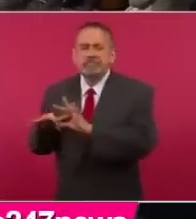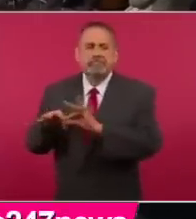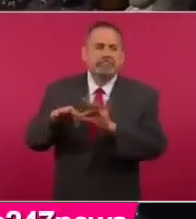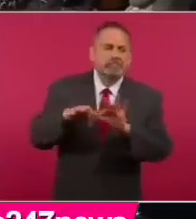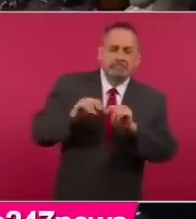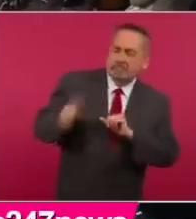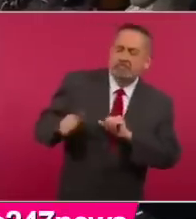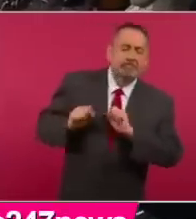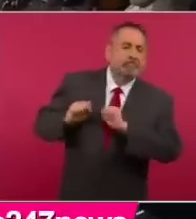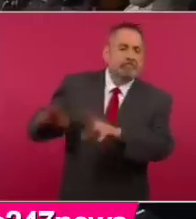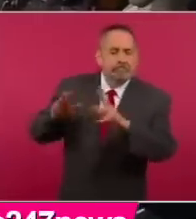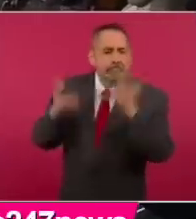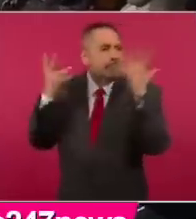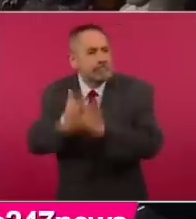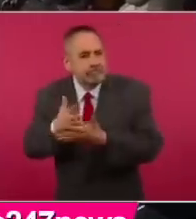a cruzar la frontera.